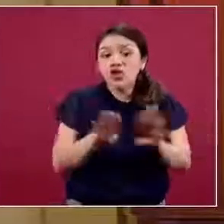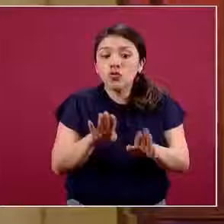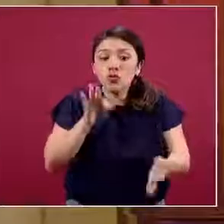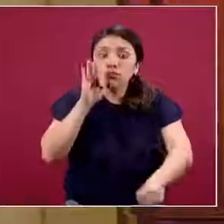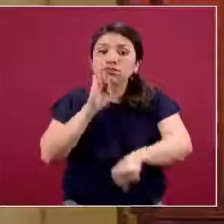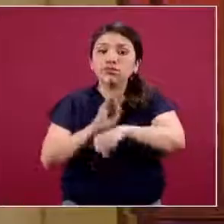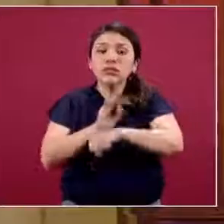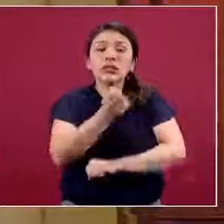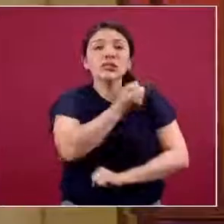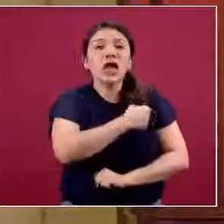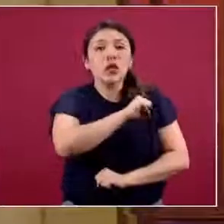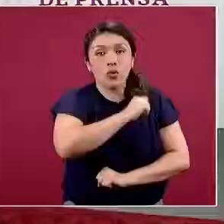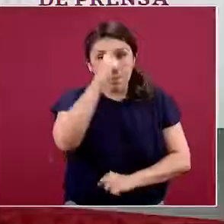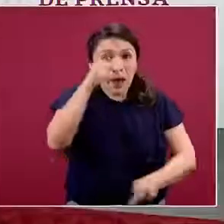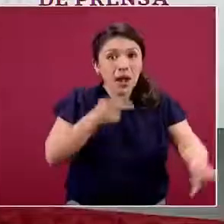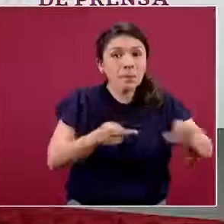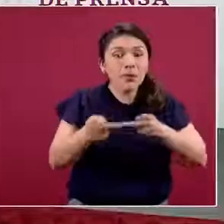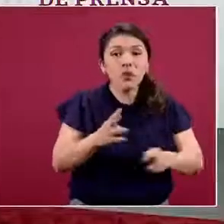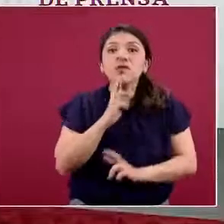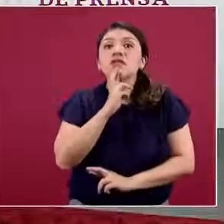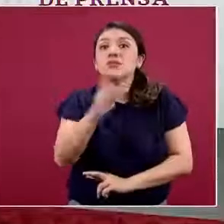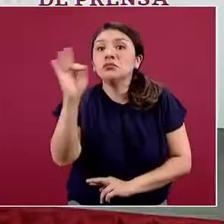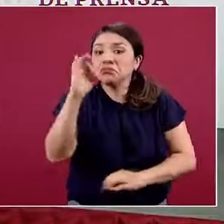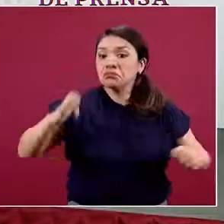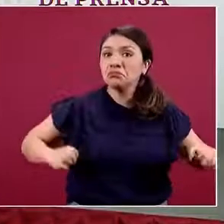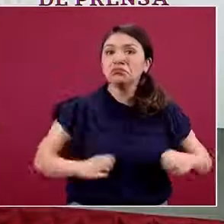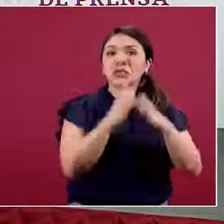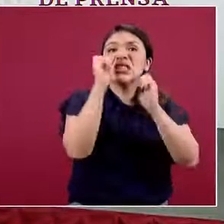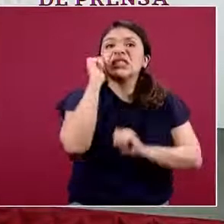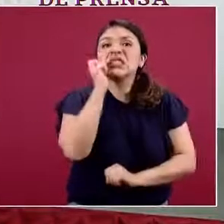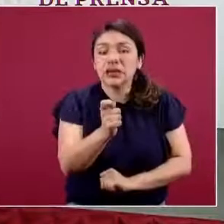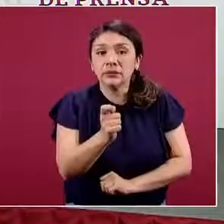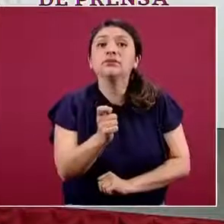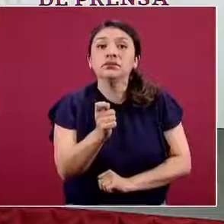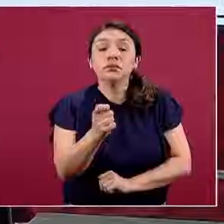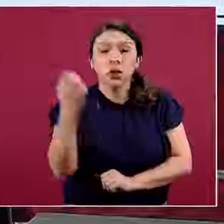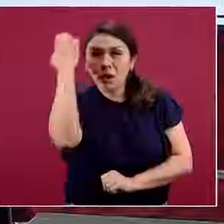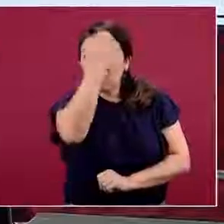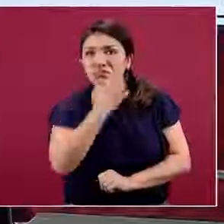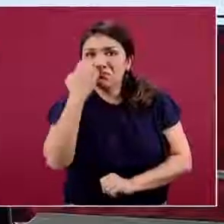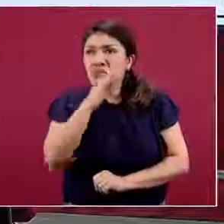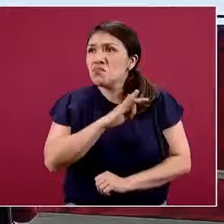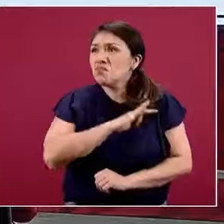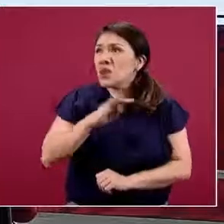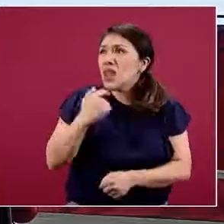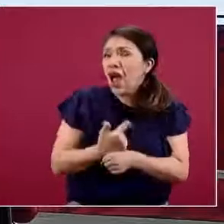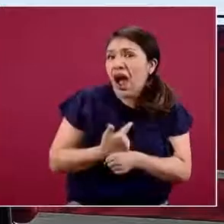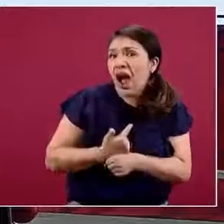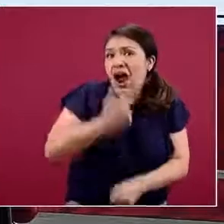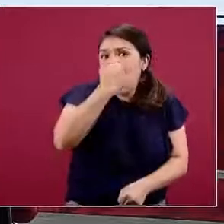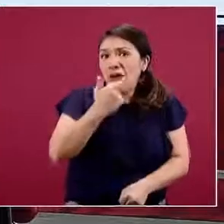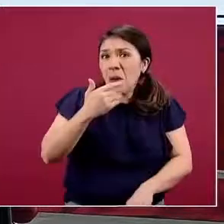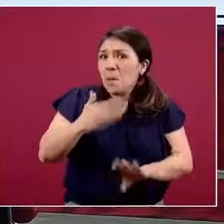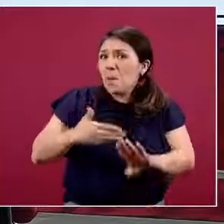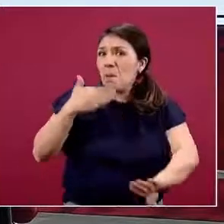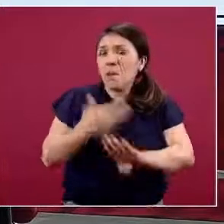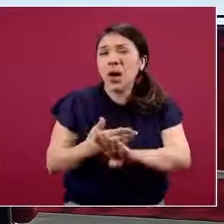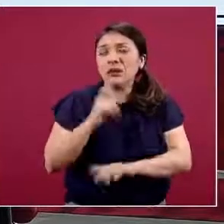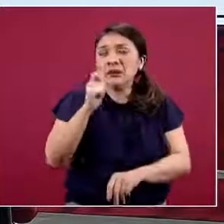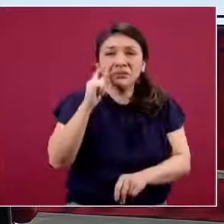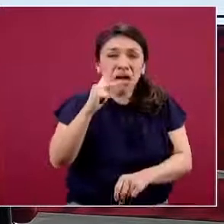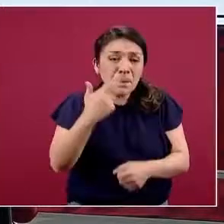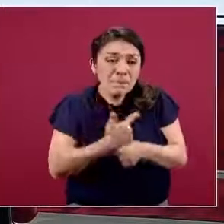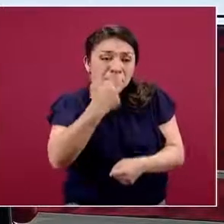actividades para la preparación y respuesta en emergencias y desastres, que es desde la evaluación del impacto y la vigilancia y el control sobre los factores de